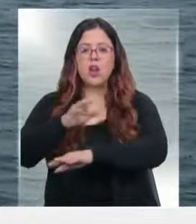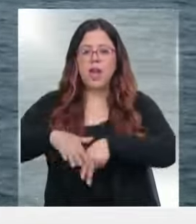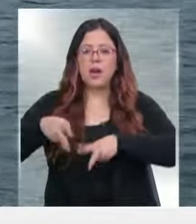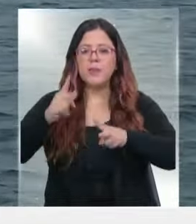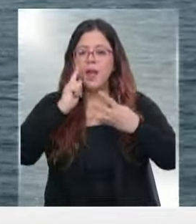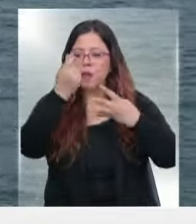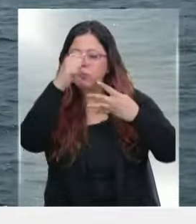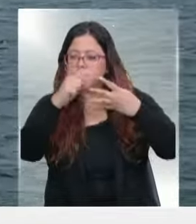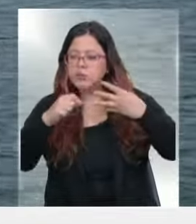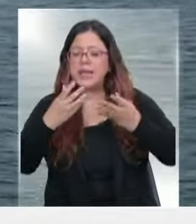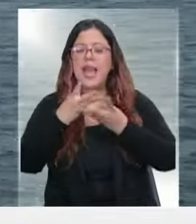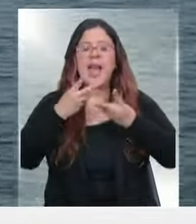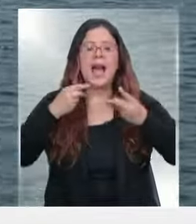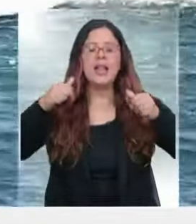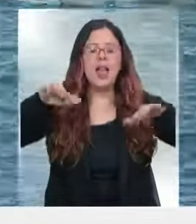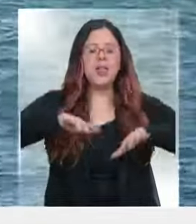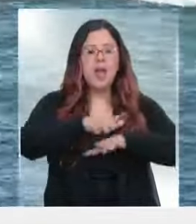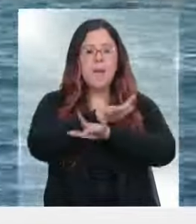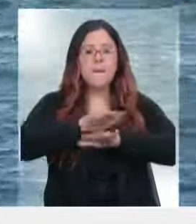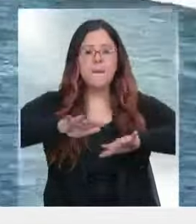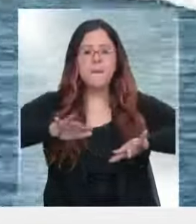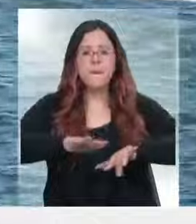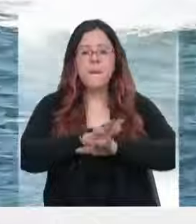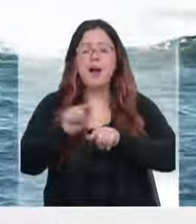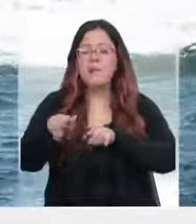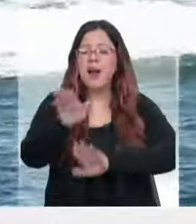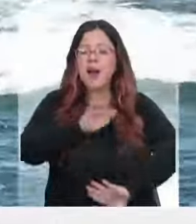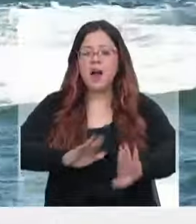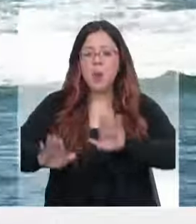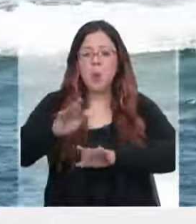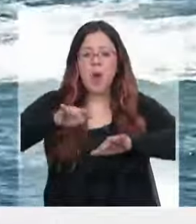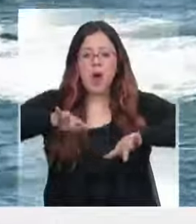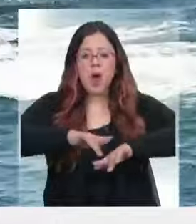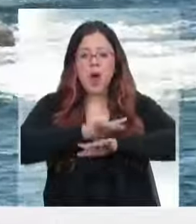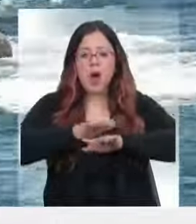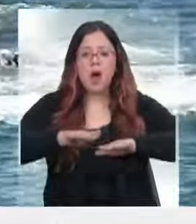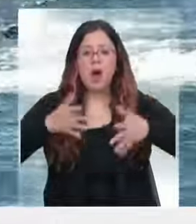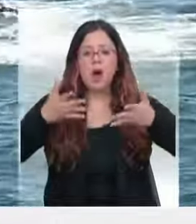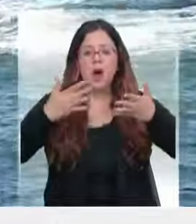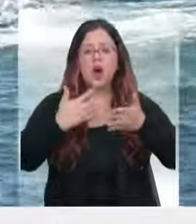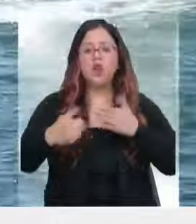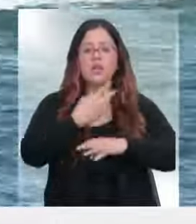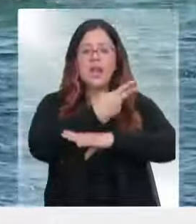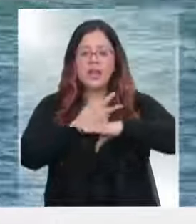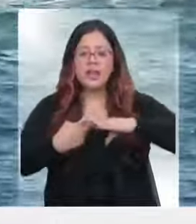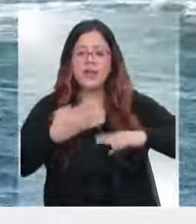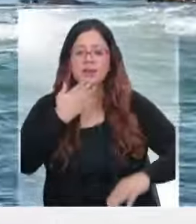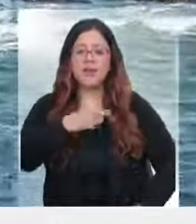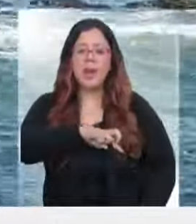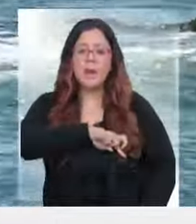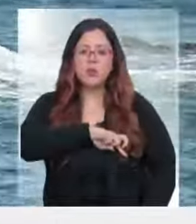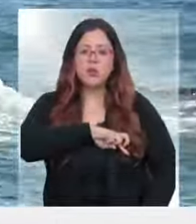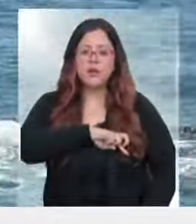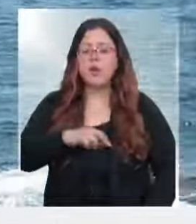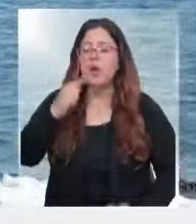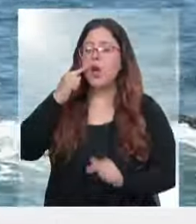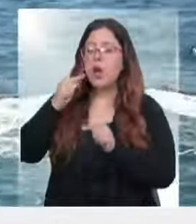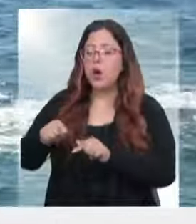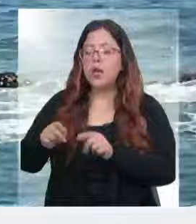medición de la calidad ambiental del océano, todo con tal de proteger las aguas marinas de la bahía de Quintero, Puchuncaví. Se va,